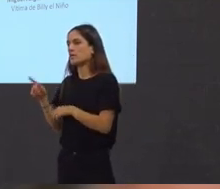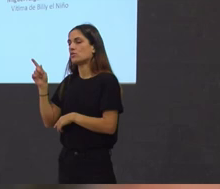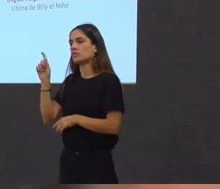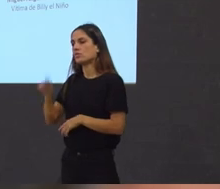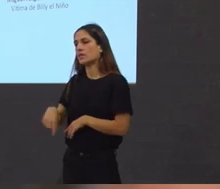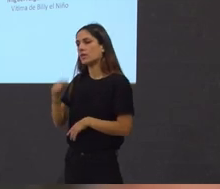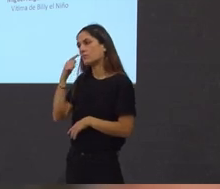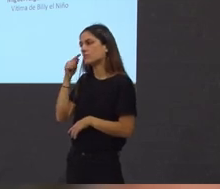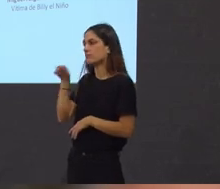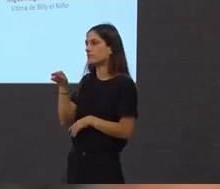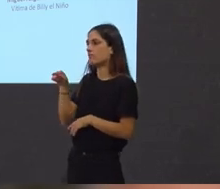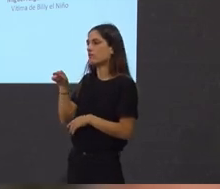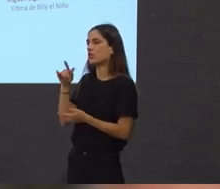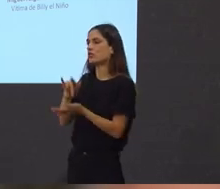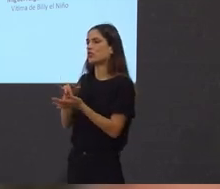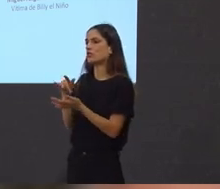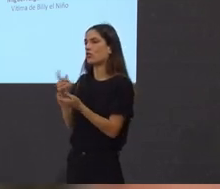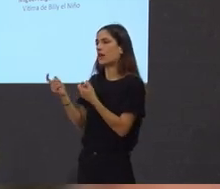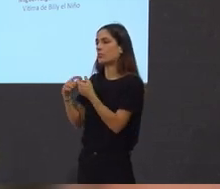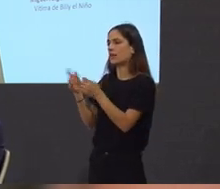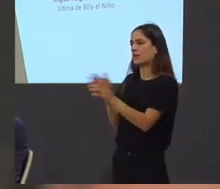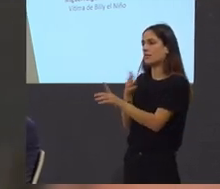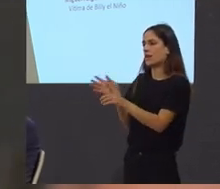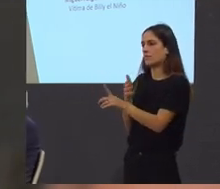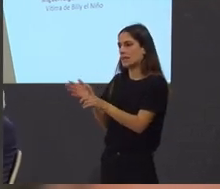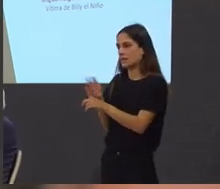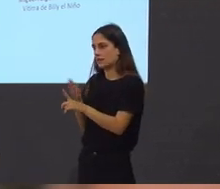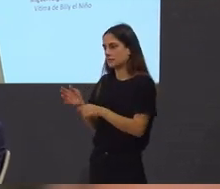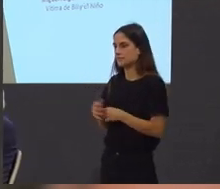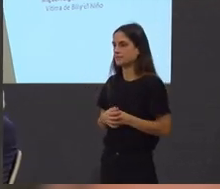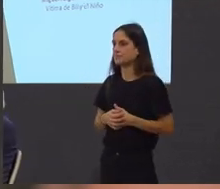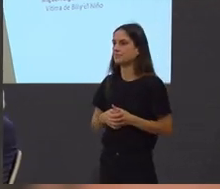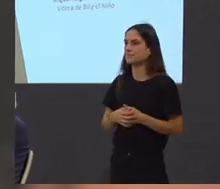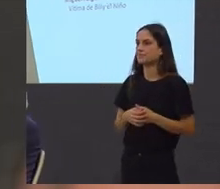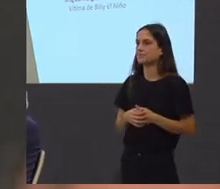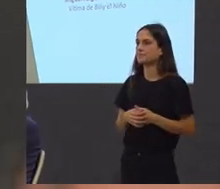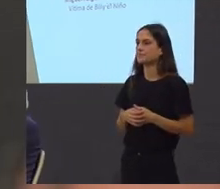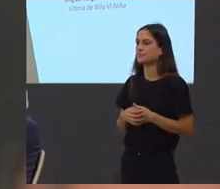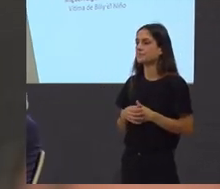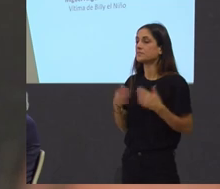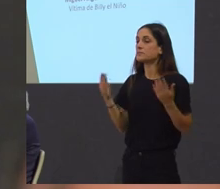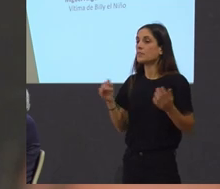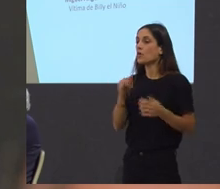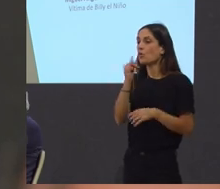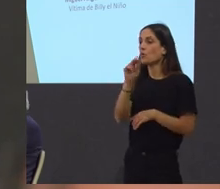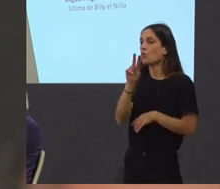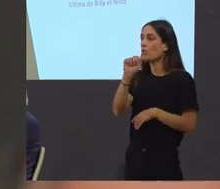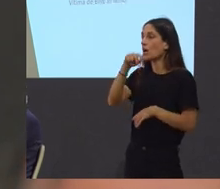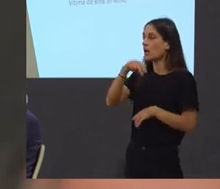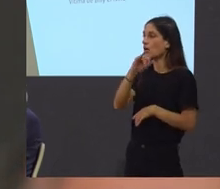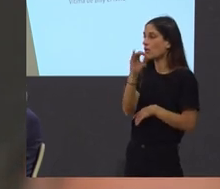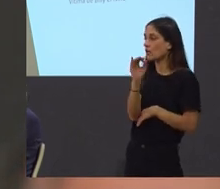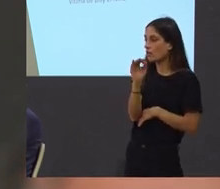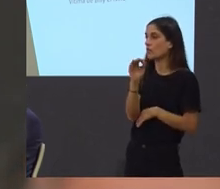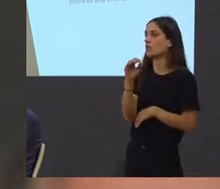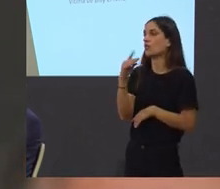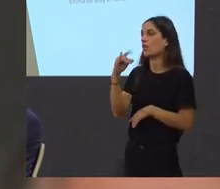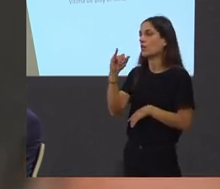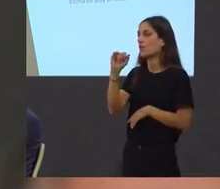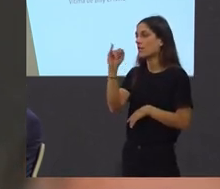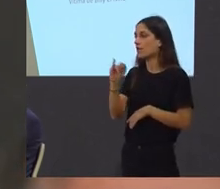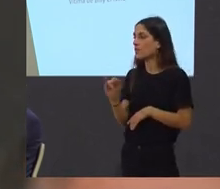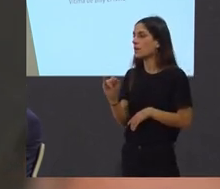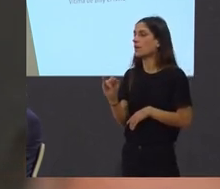etcétera y entonces que contaba juanjo o sea un martini allá juanjo me hace una entrevista que le hizo en el congreso de los